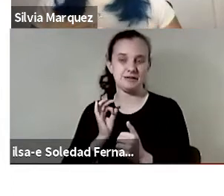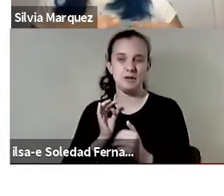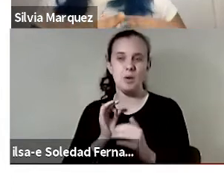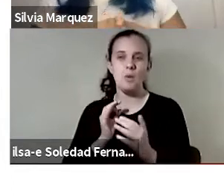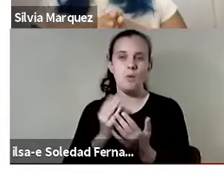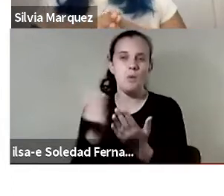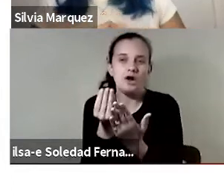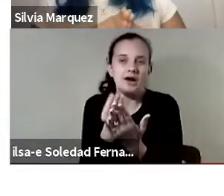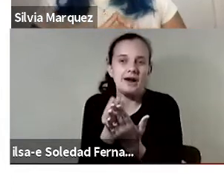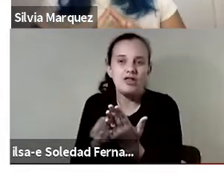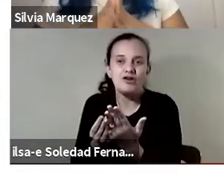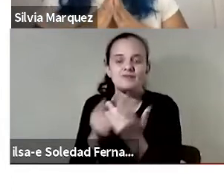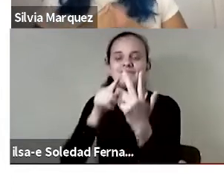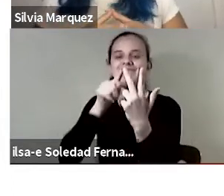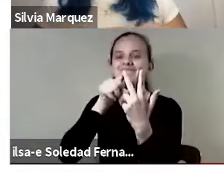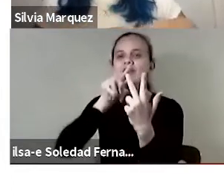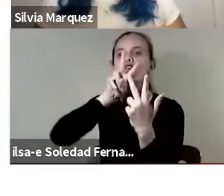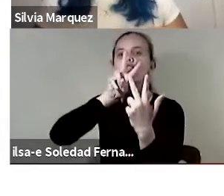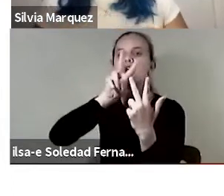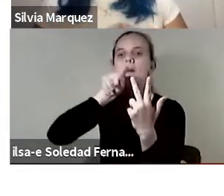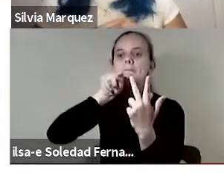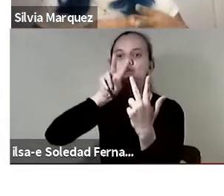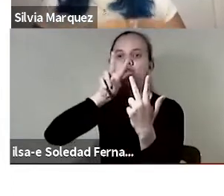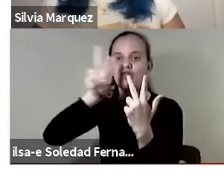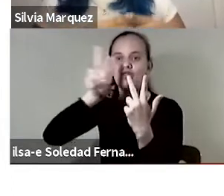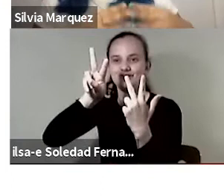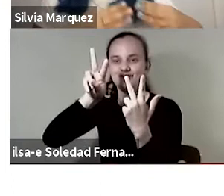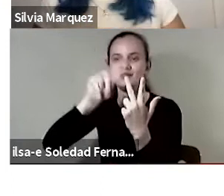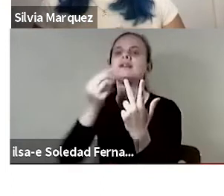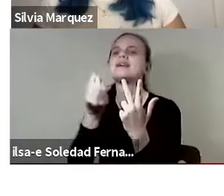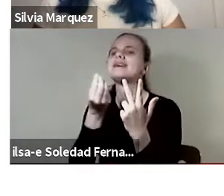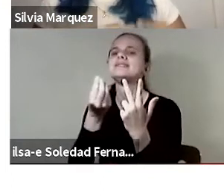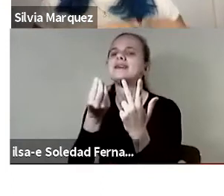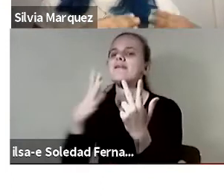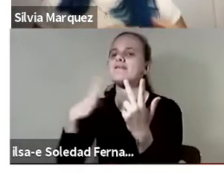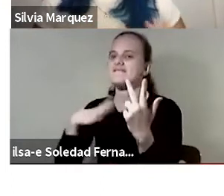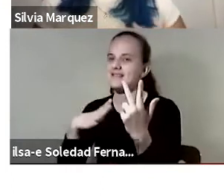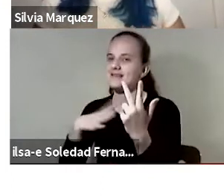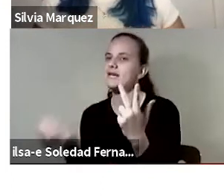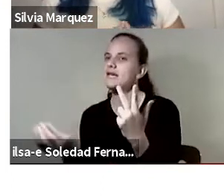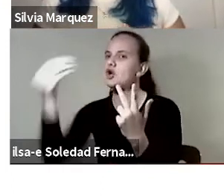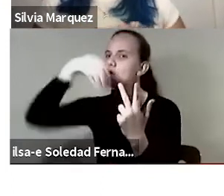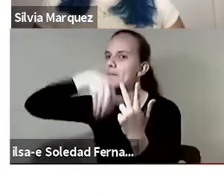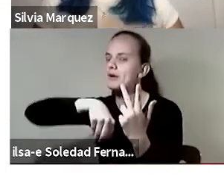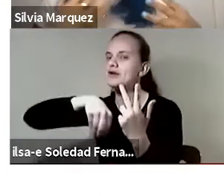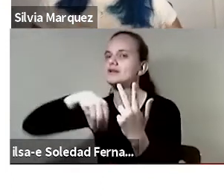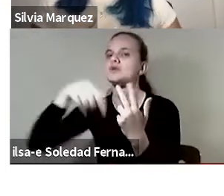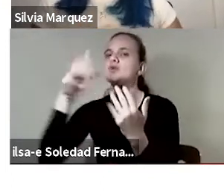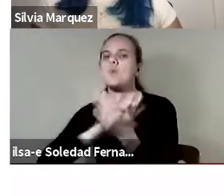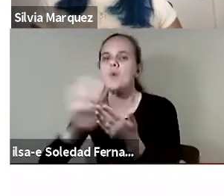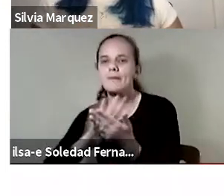ahora. En el año pasado se publicó un borrador sobre las 2.2 que tenía muchas